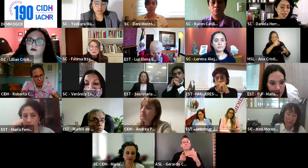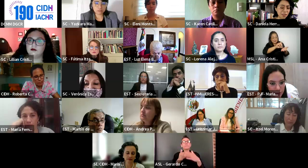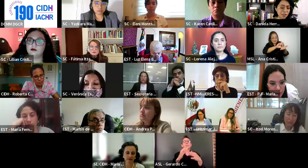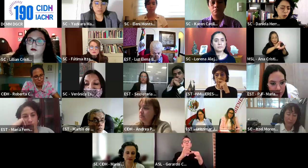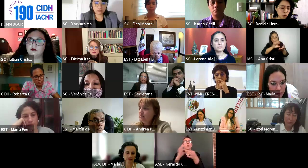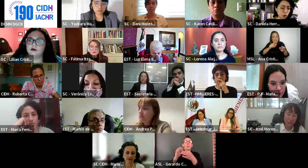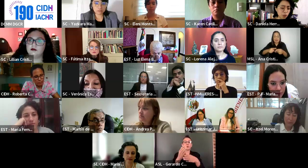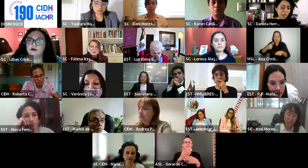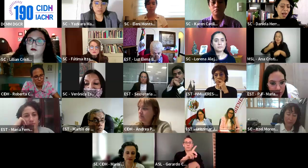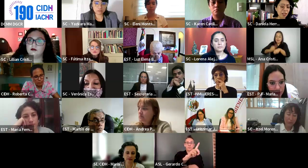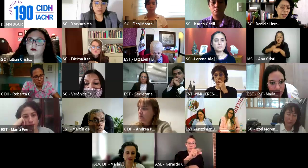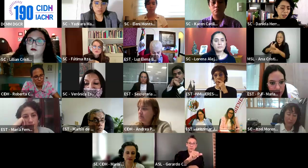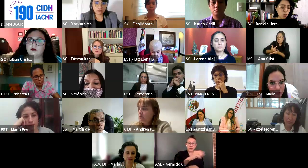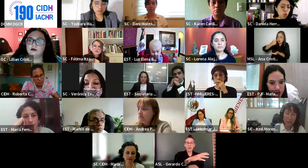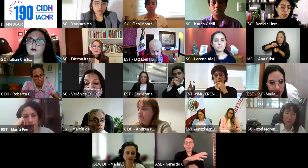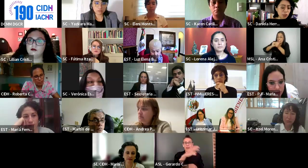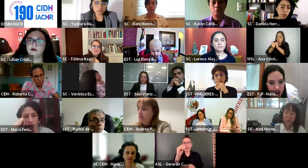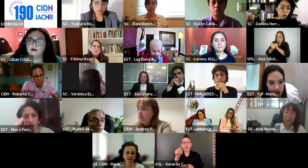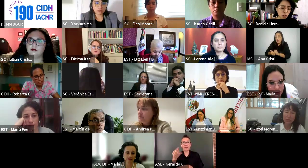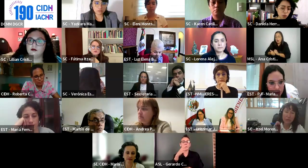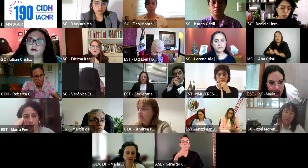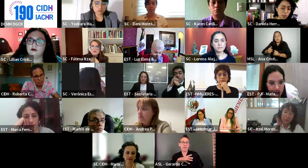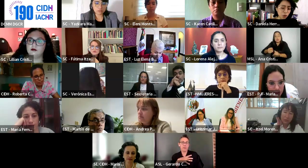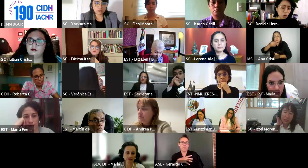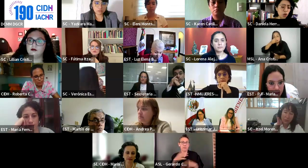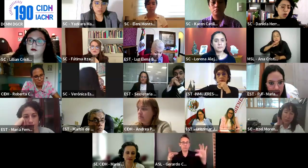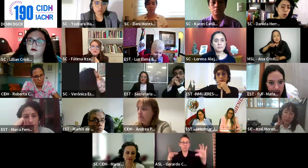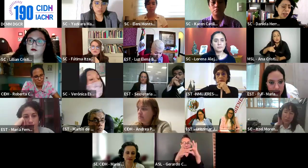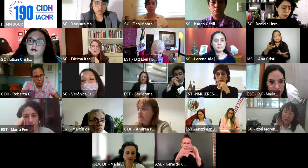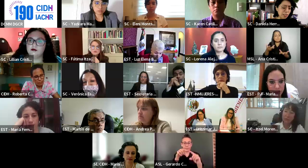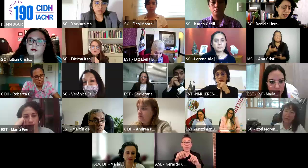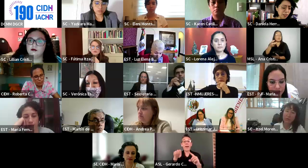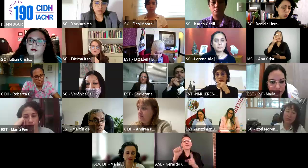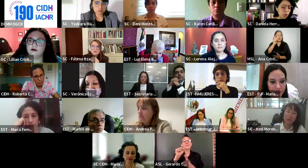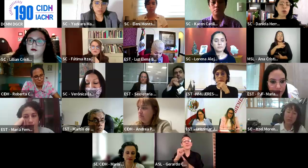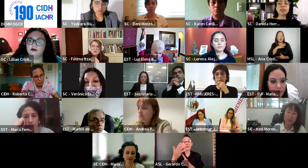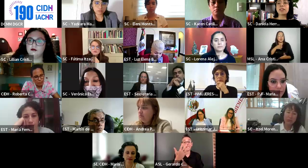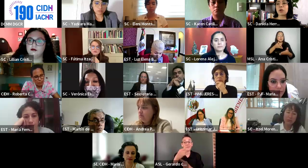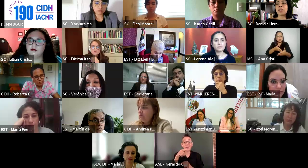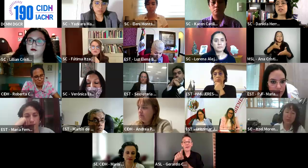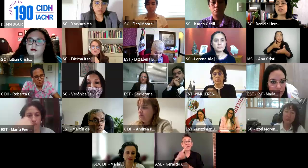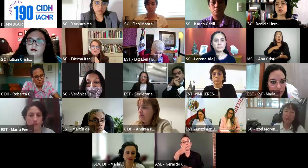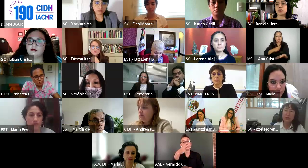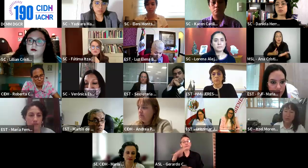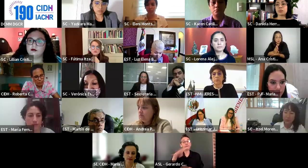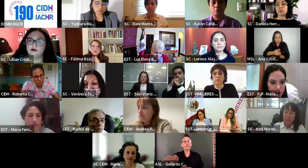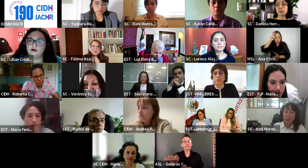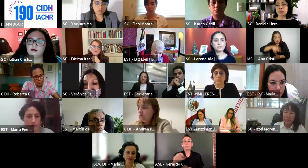lleva a las instituciones a negar nuestro reconocimiento y obstaculizar nuestro acceso a